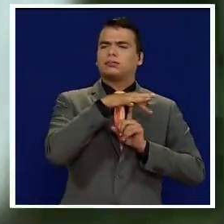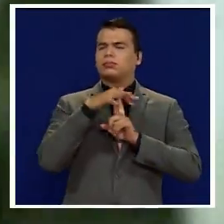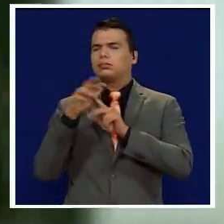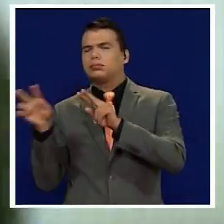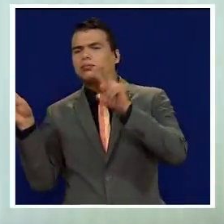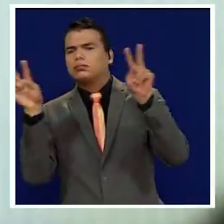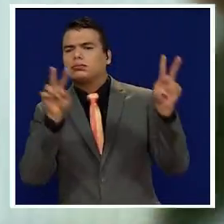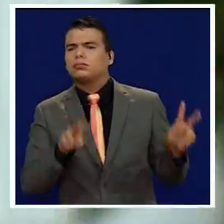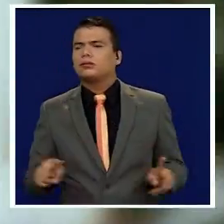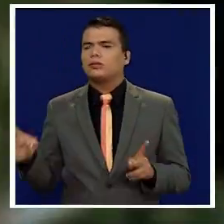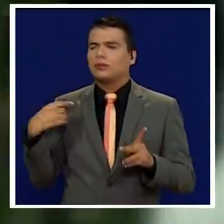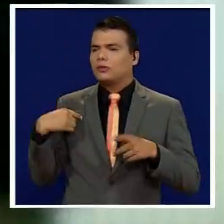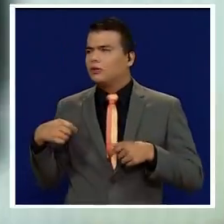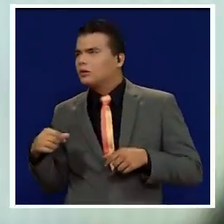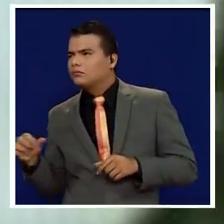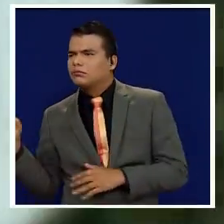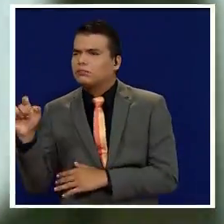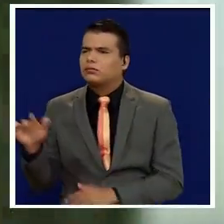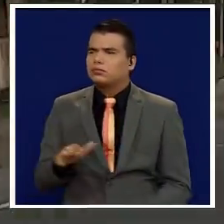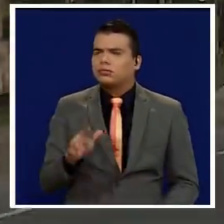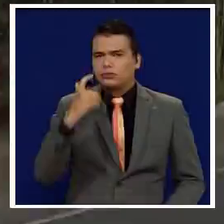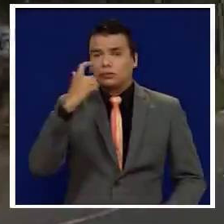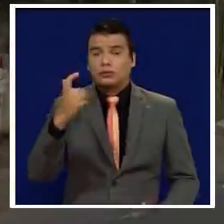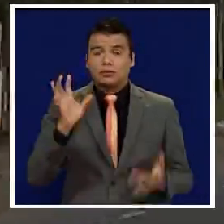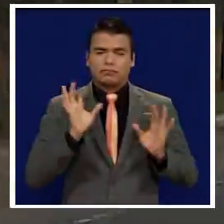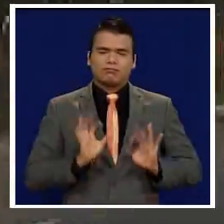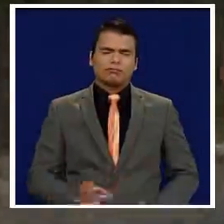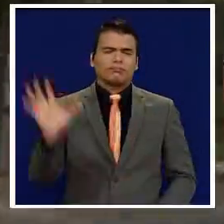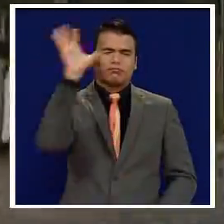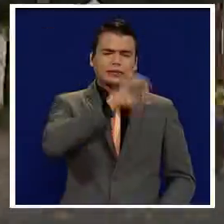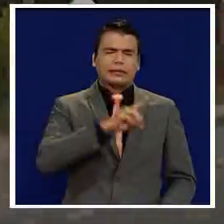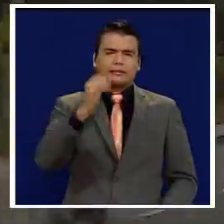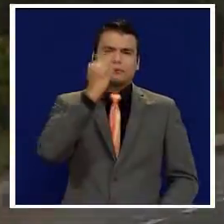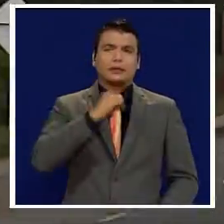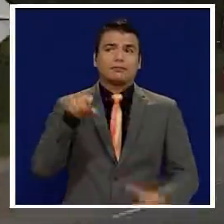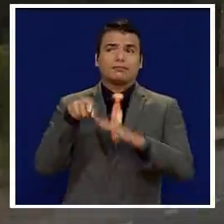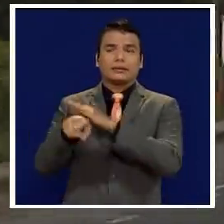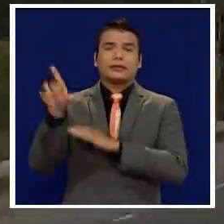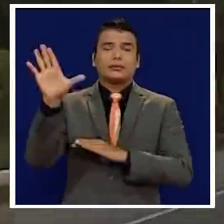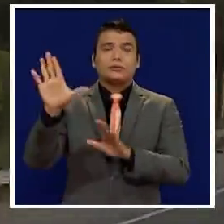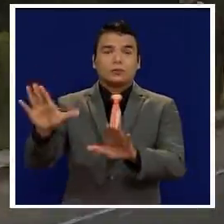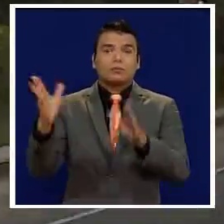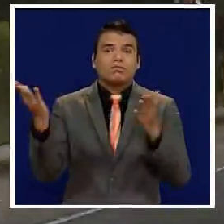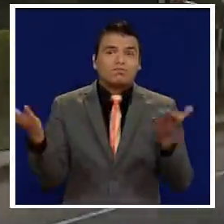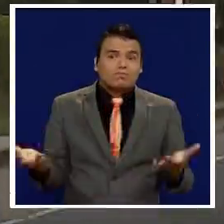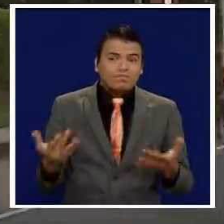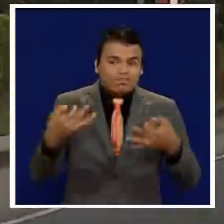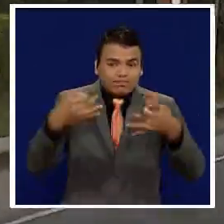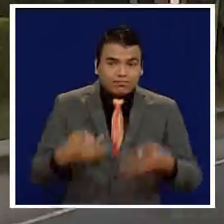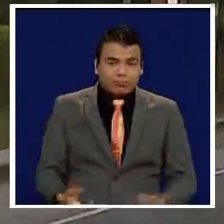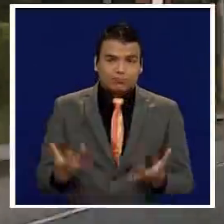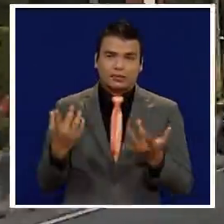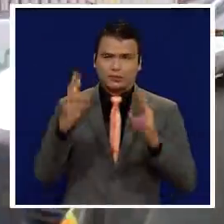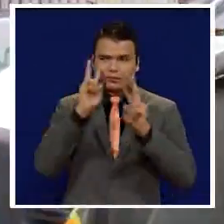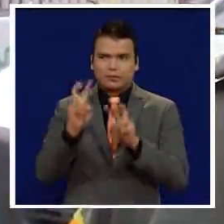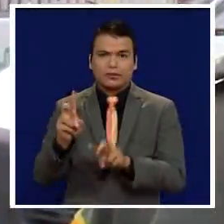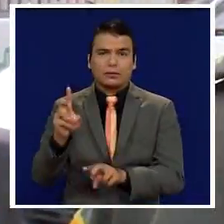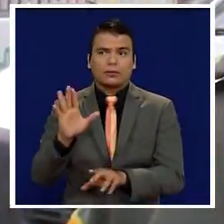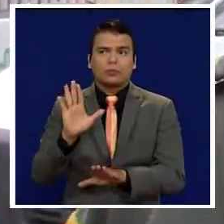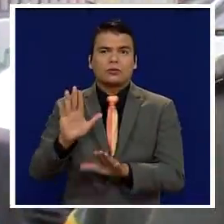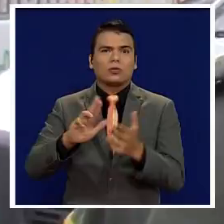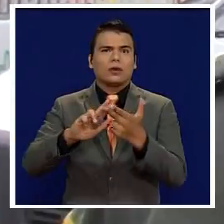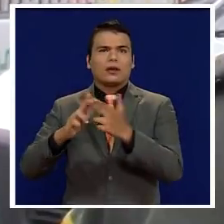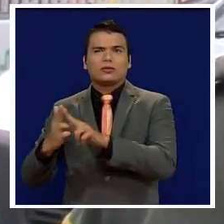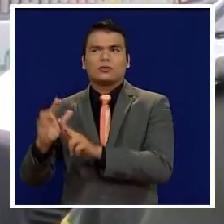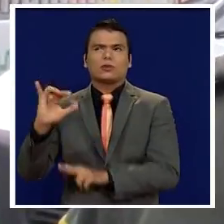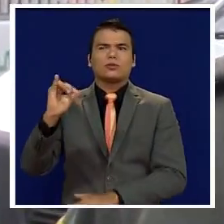de ambos soldados, pero se declaró a la espera de los resultados de la investigación que determinaría si son responsables del doble homicidio. Descartamos de